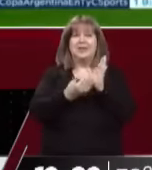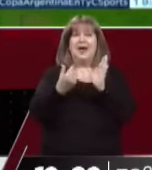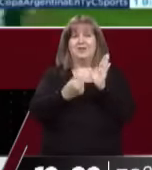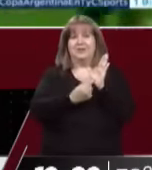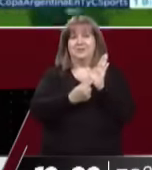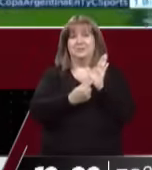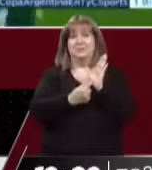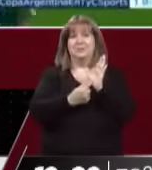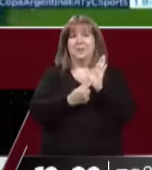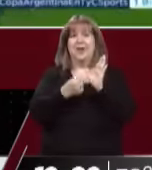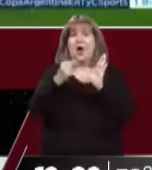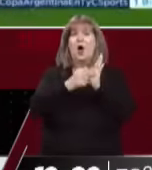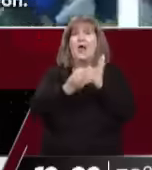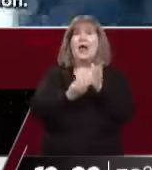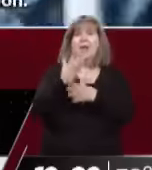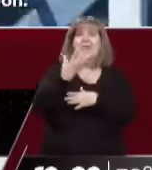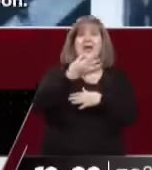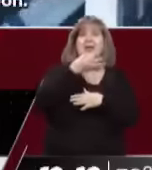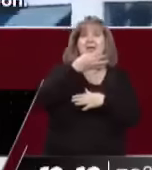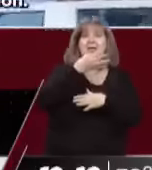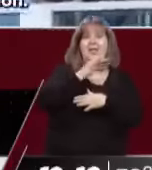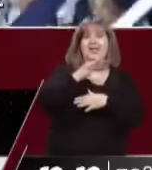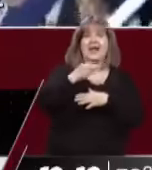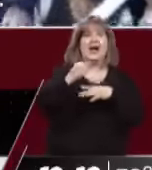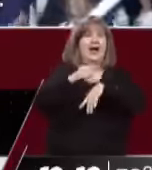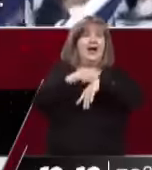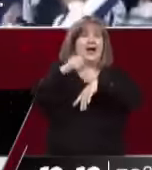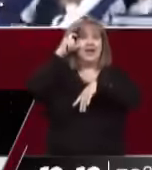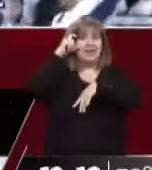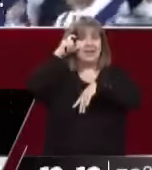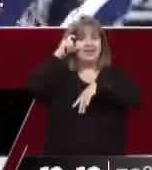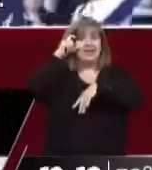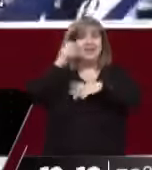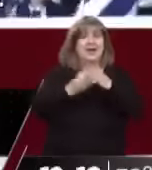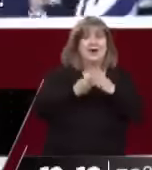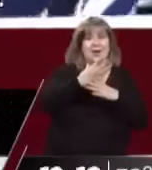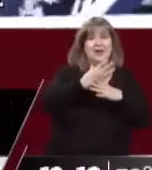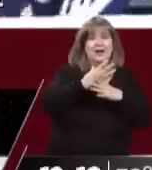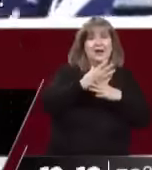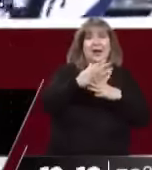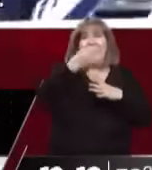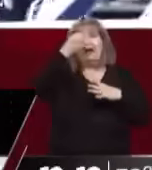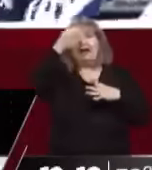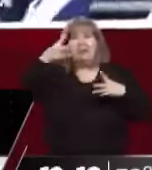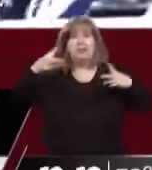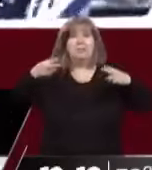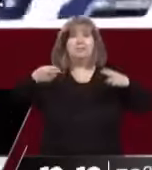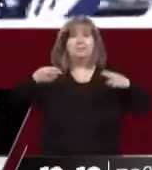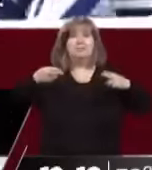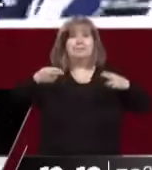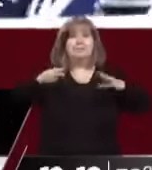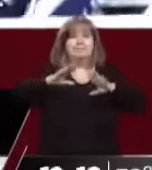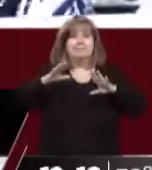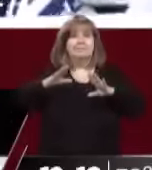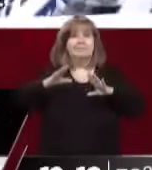eso. Esta mañana arrancó la venta de entrada a las 10 de la mañana. Antes de las 12 del mediodía estaba todo vendido y agotado. No, vale, la parte eso. De